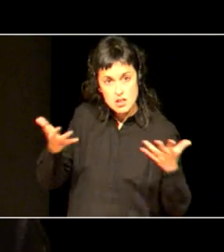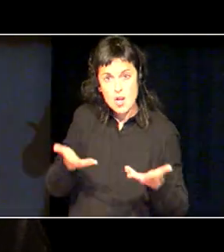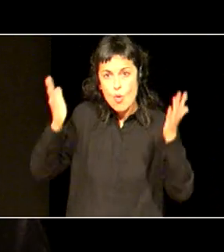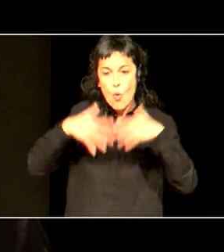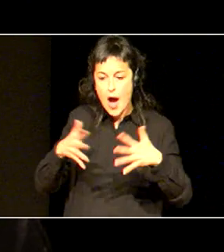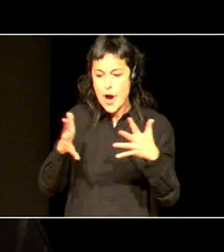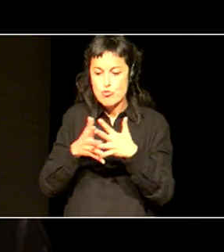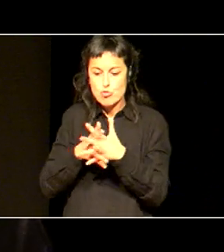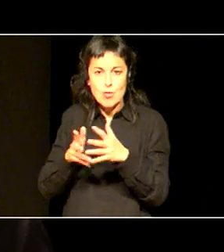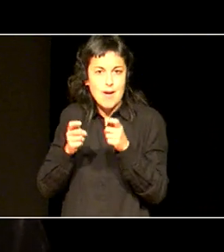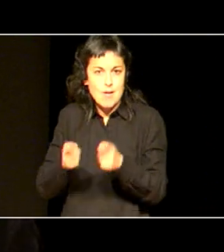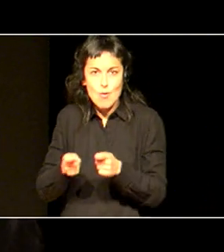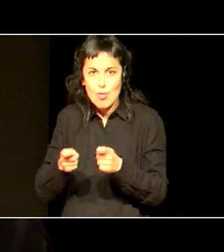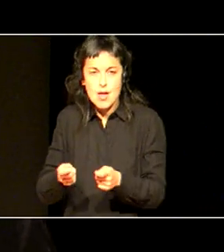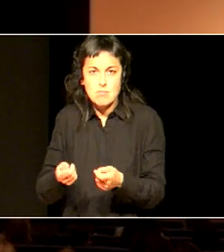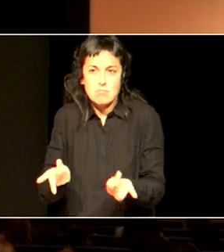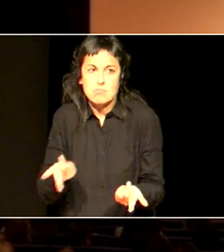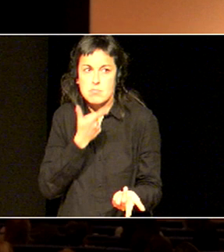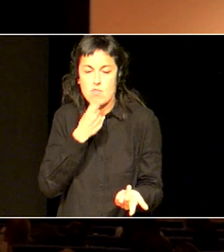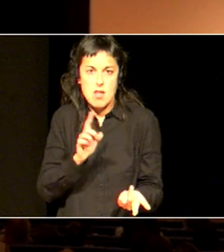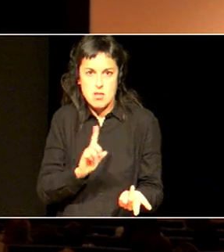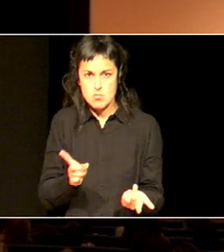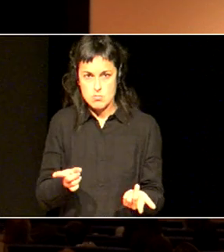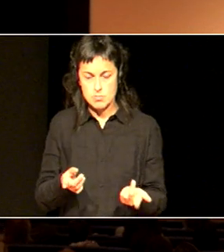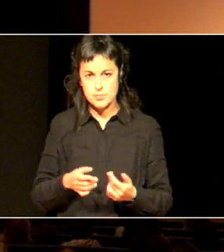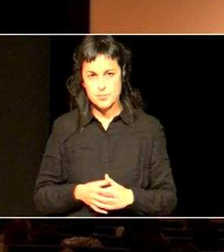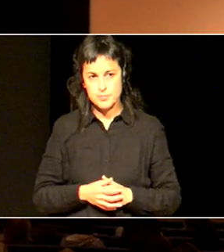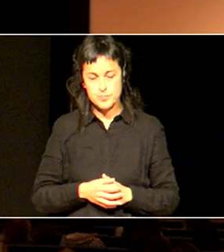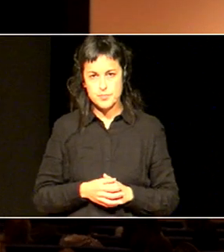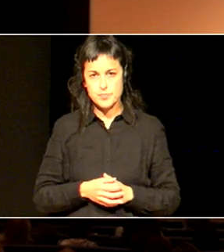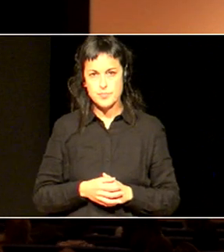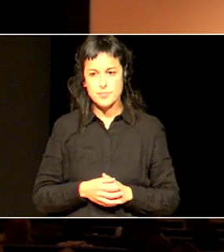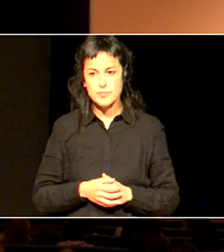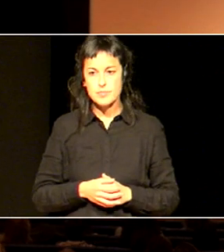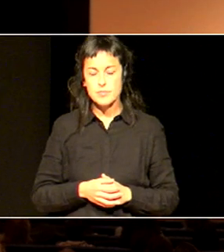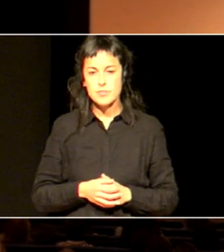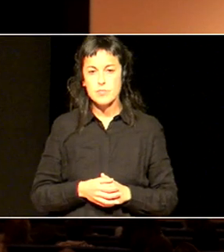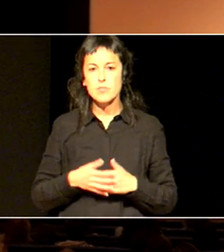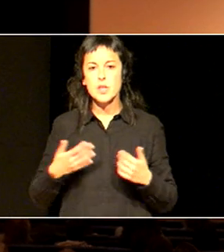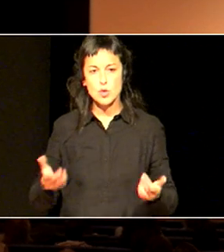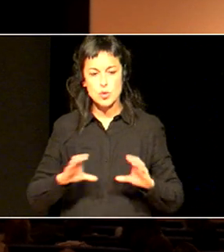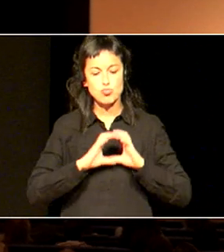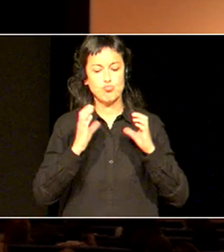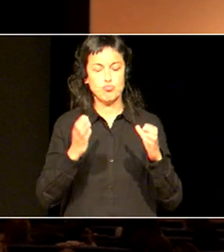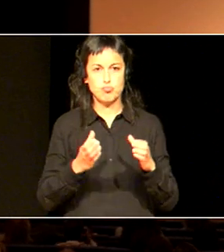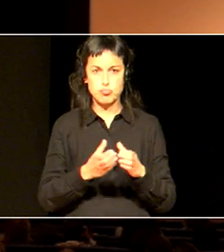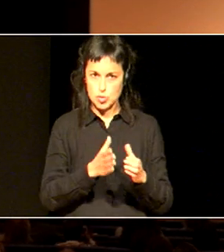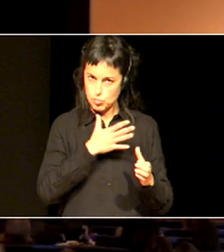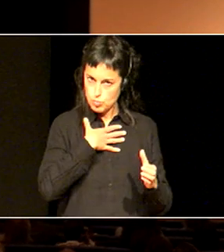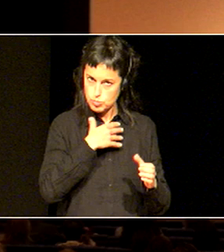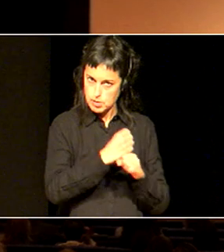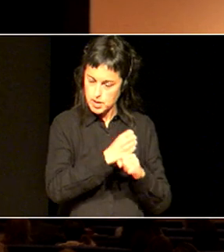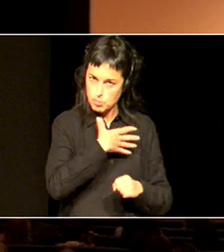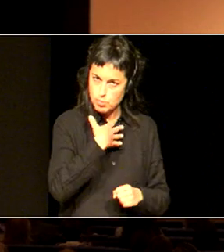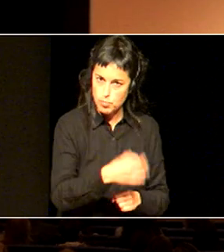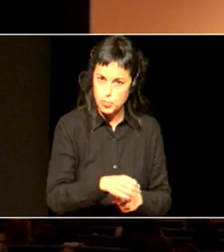estructura para que eso pase. Entonces, existe la posibilidad de trabajar en equipo, se fomenta, y ese equipo